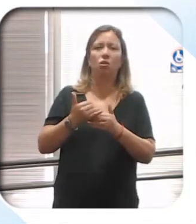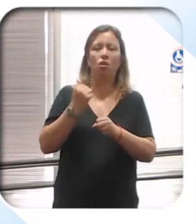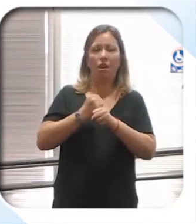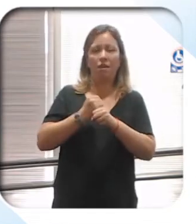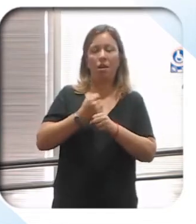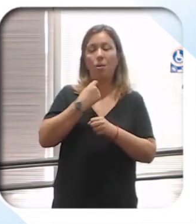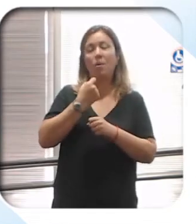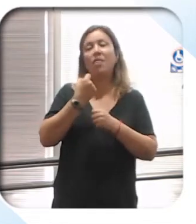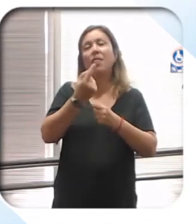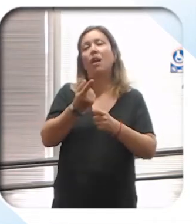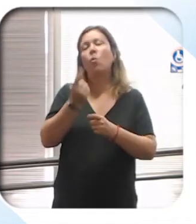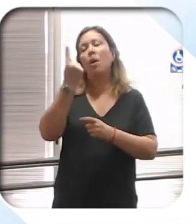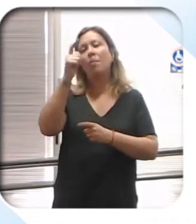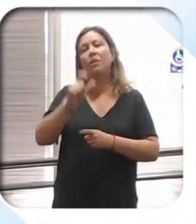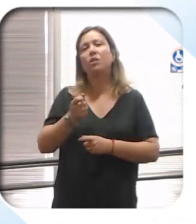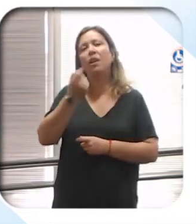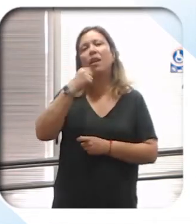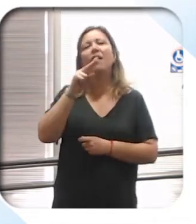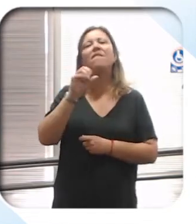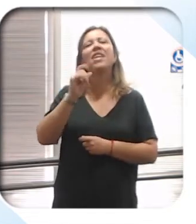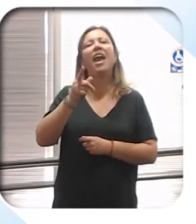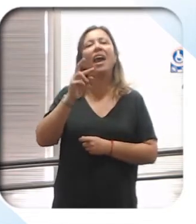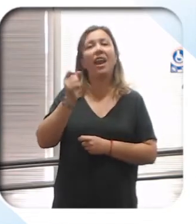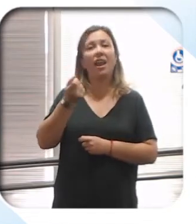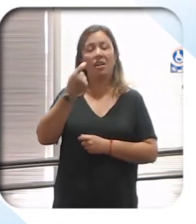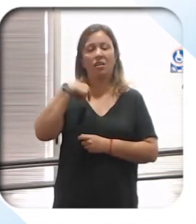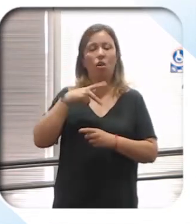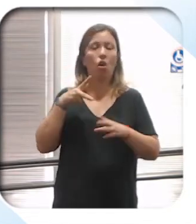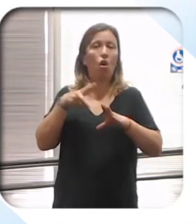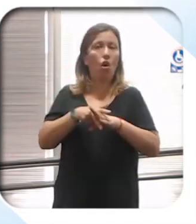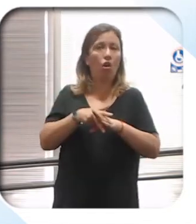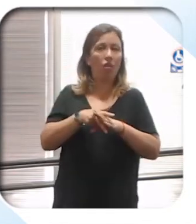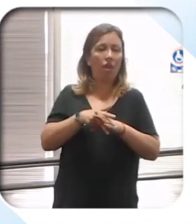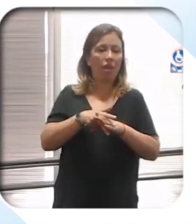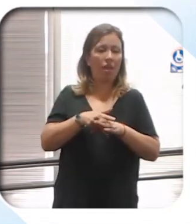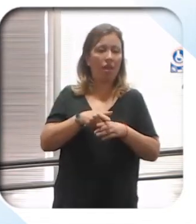por ejemplo, que inhibe a la fosfodiesterasa,